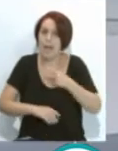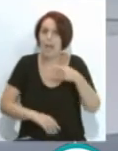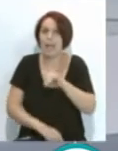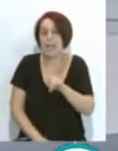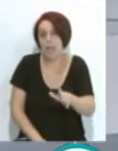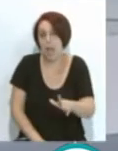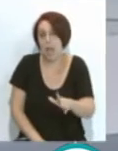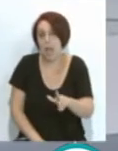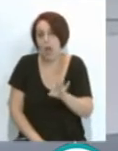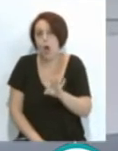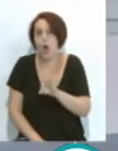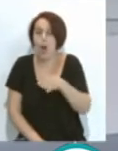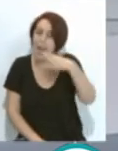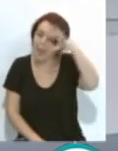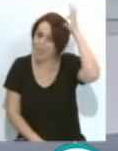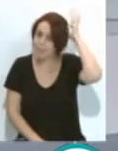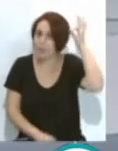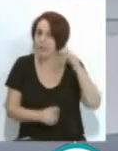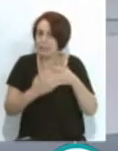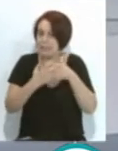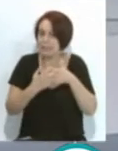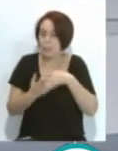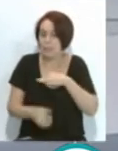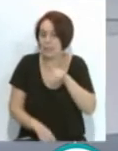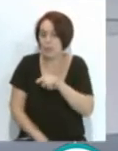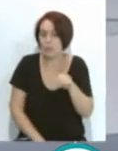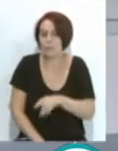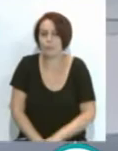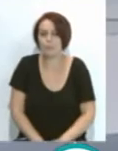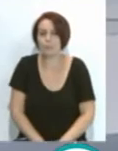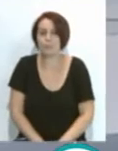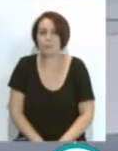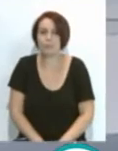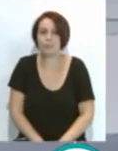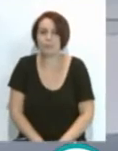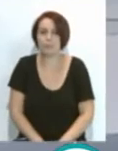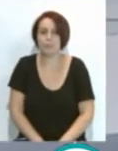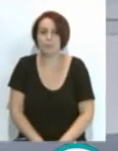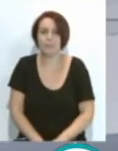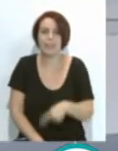con Jeremías Ledesma. Y decíamos lo de